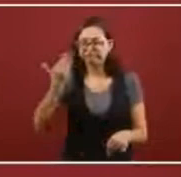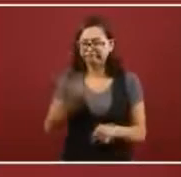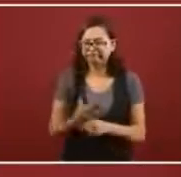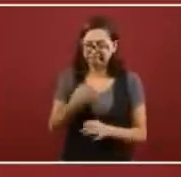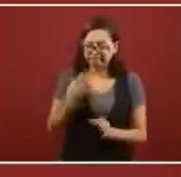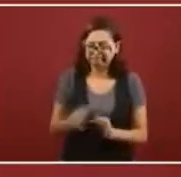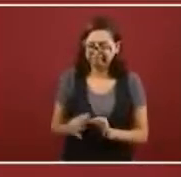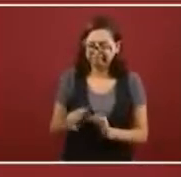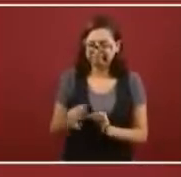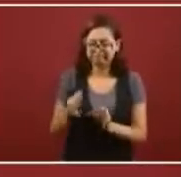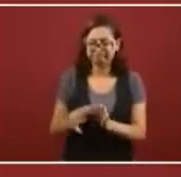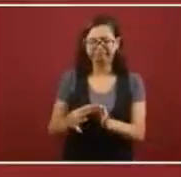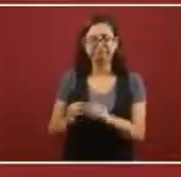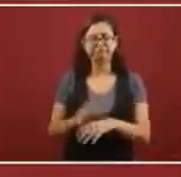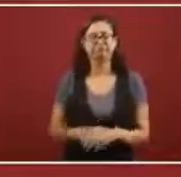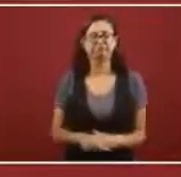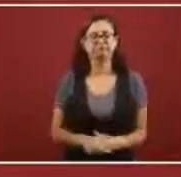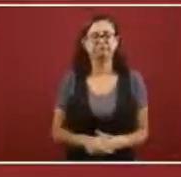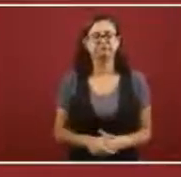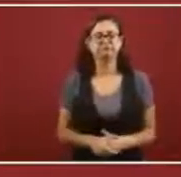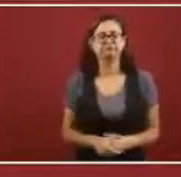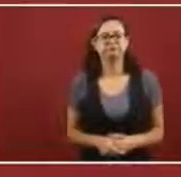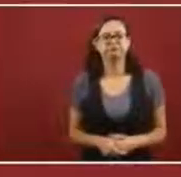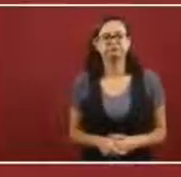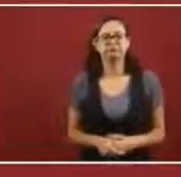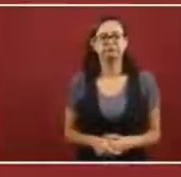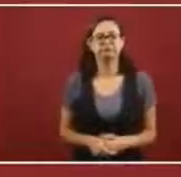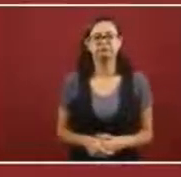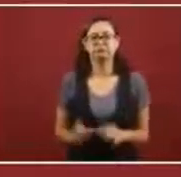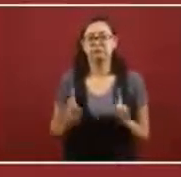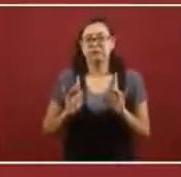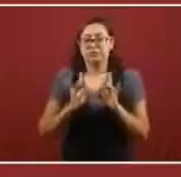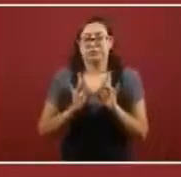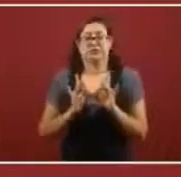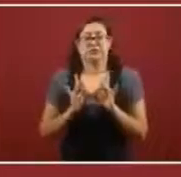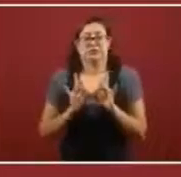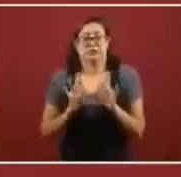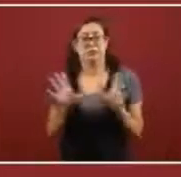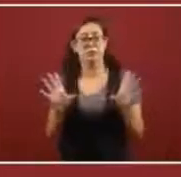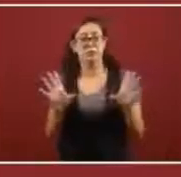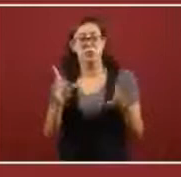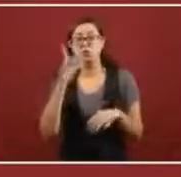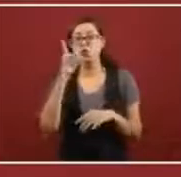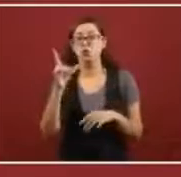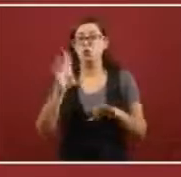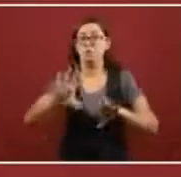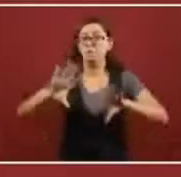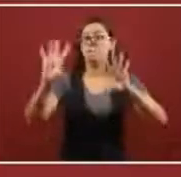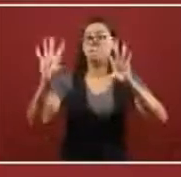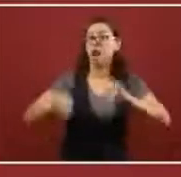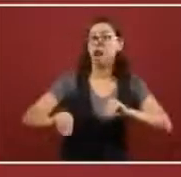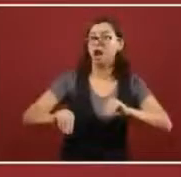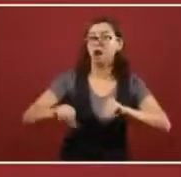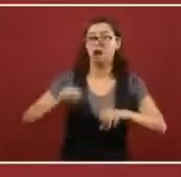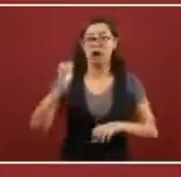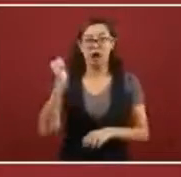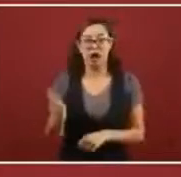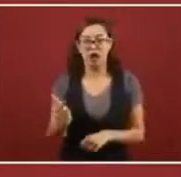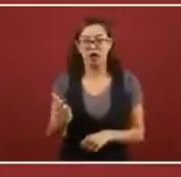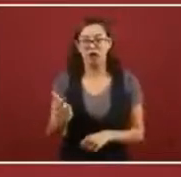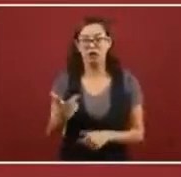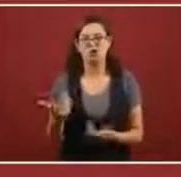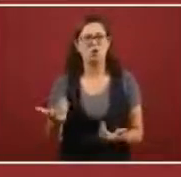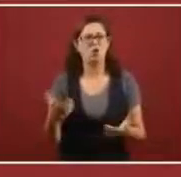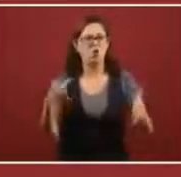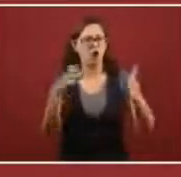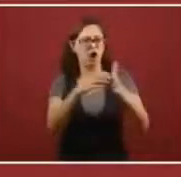responsables. Si hay un apagón por cualquier causa, se quema